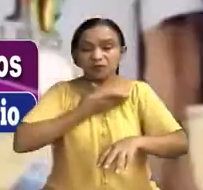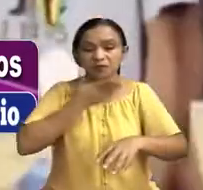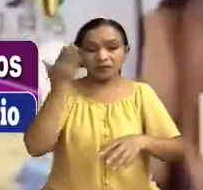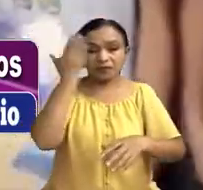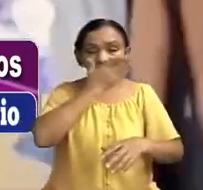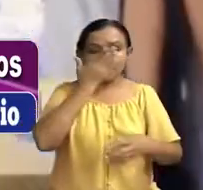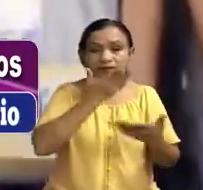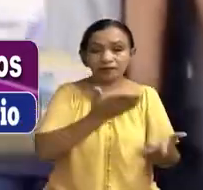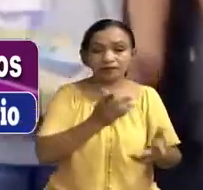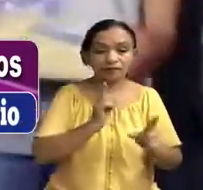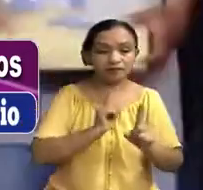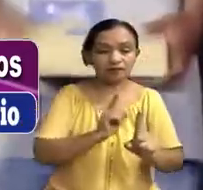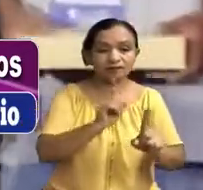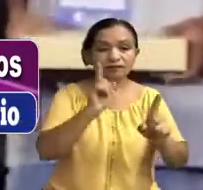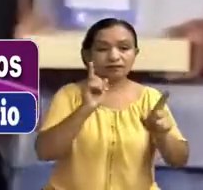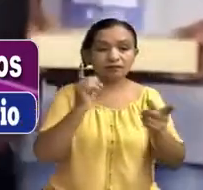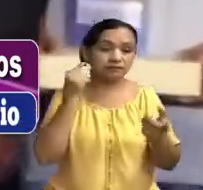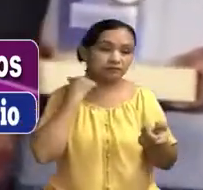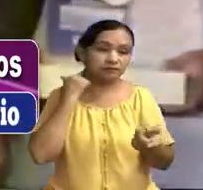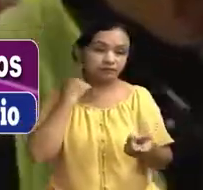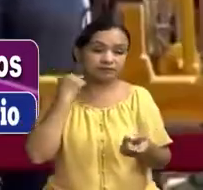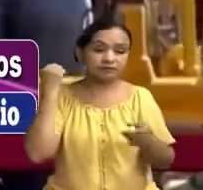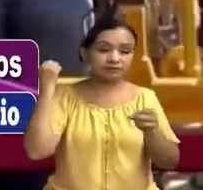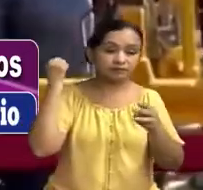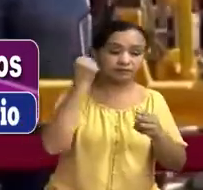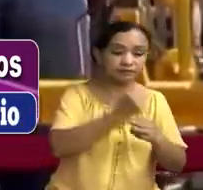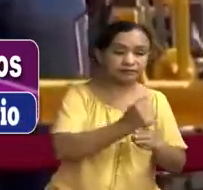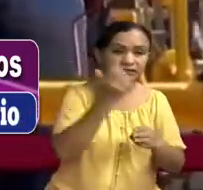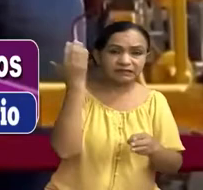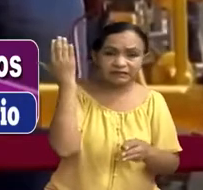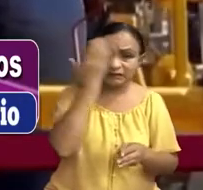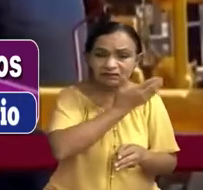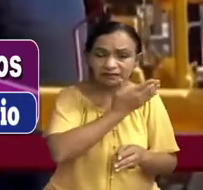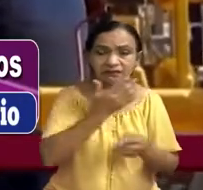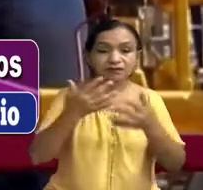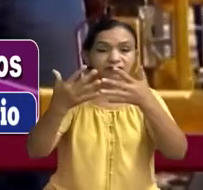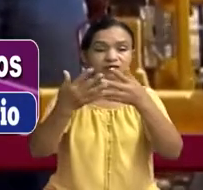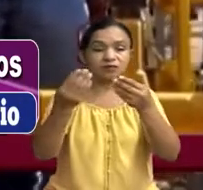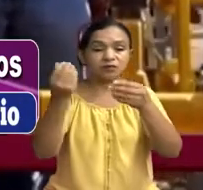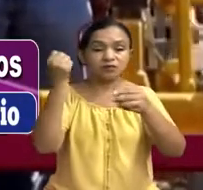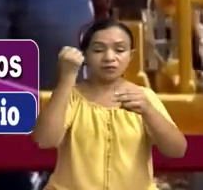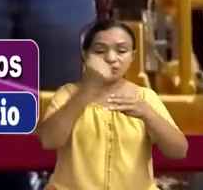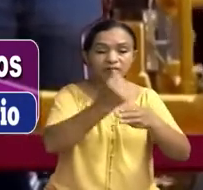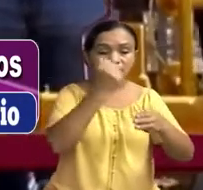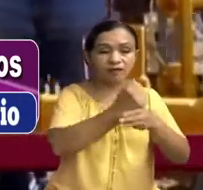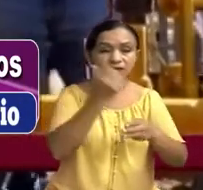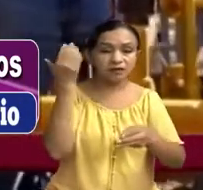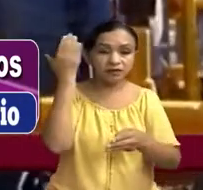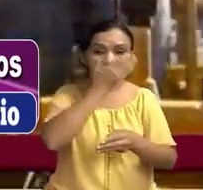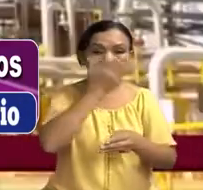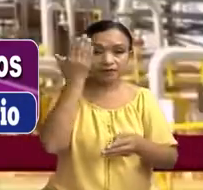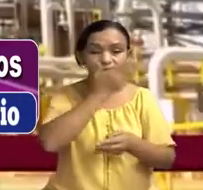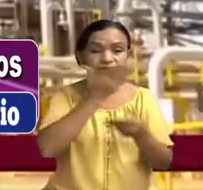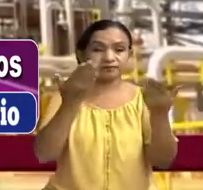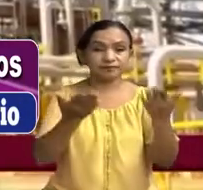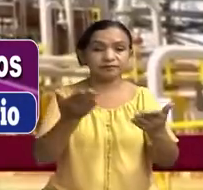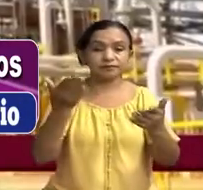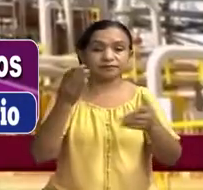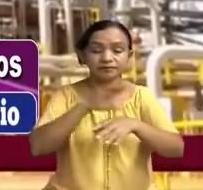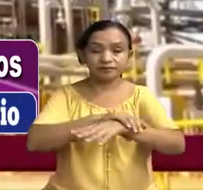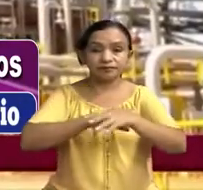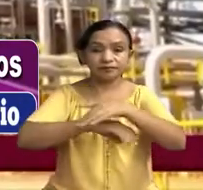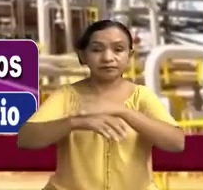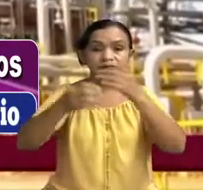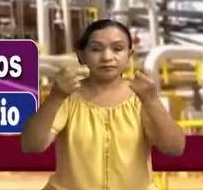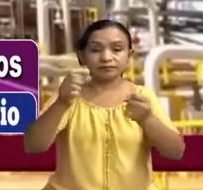negros. Constantemente encontramos asesinatos a los negros en Estados Unidos. La mayor cantidad de población en cárceles en Estados Unidos,